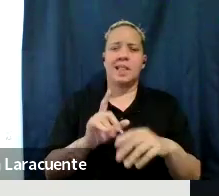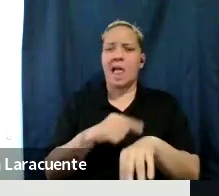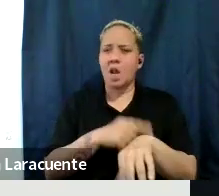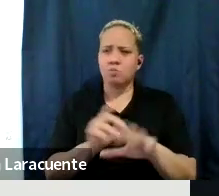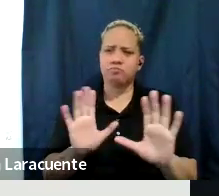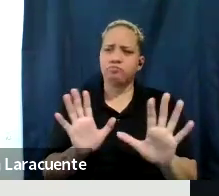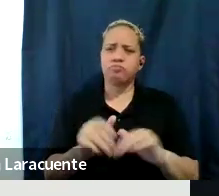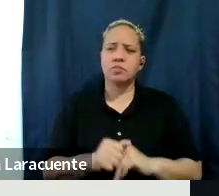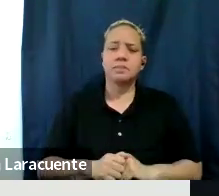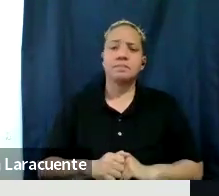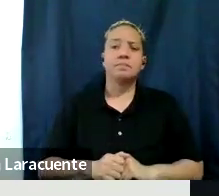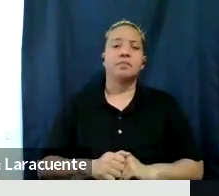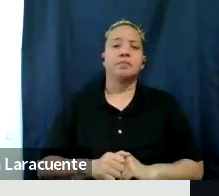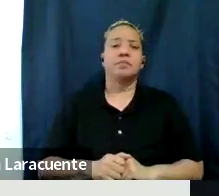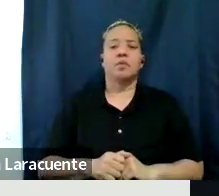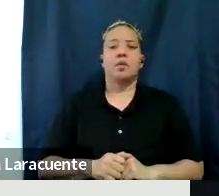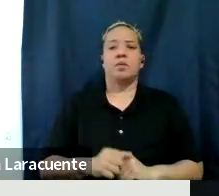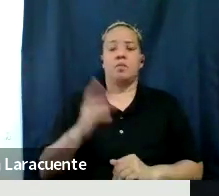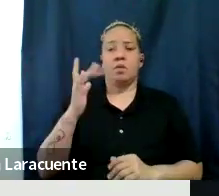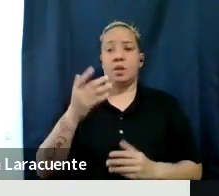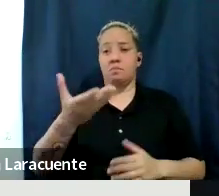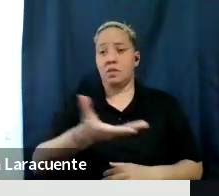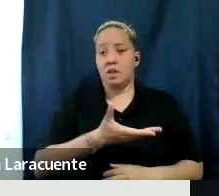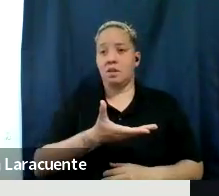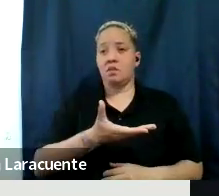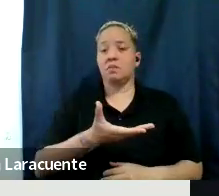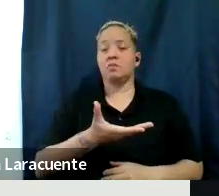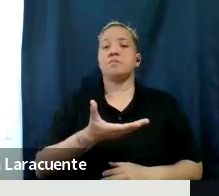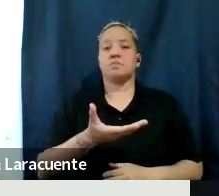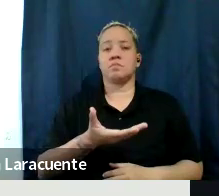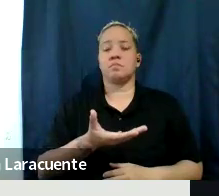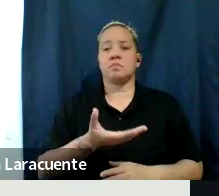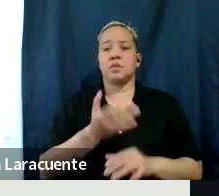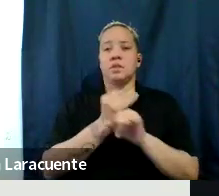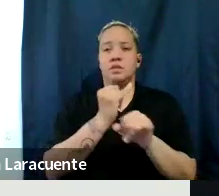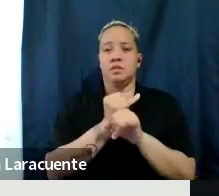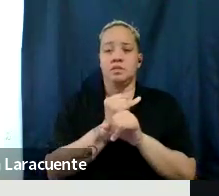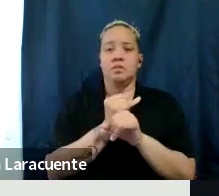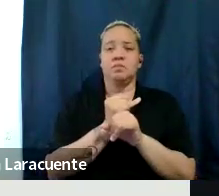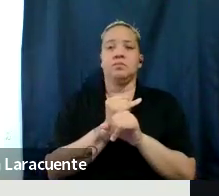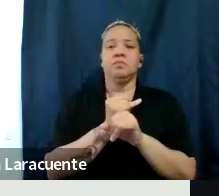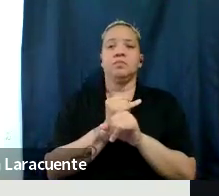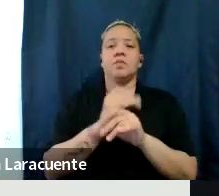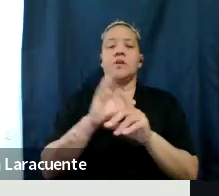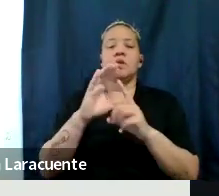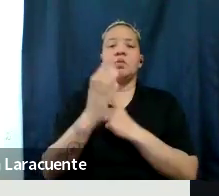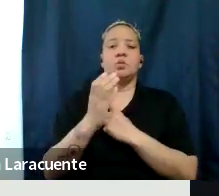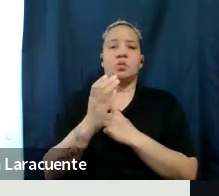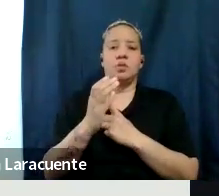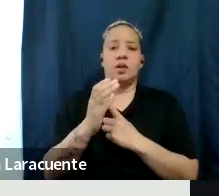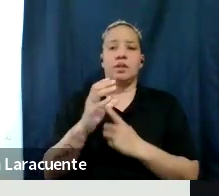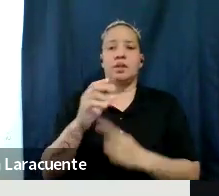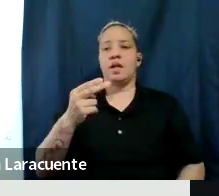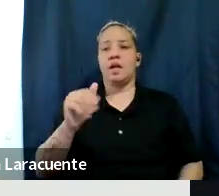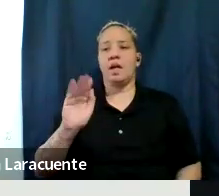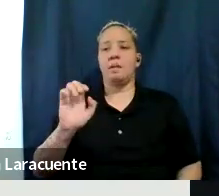que enseguida va a ser invitado por la Institución Hispano-Cubana de Cultura de La Habana, y allí precisamente en La Habana